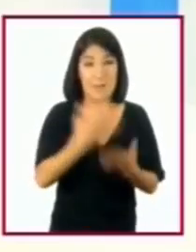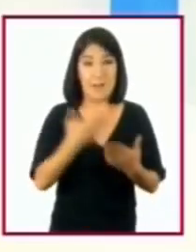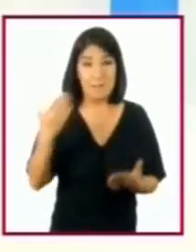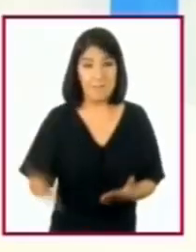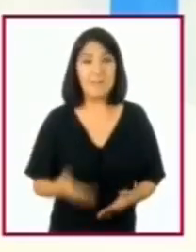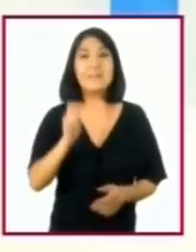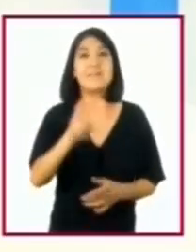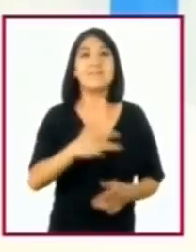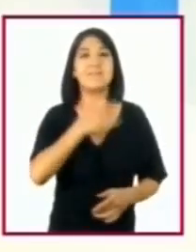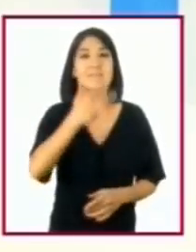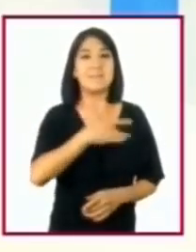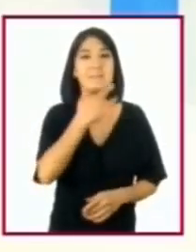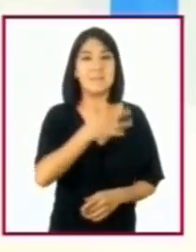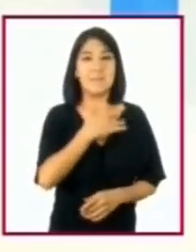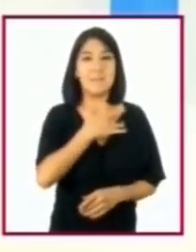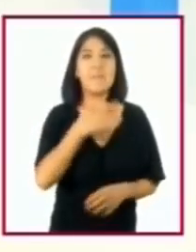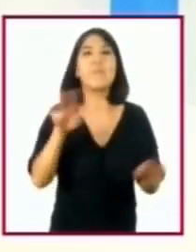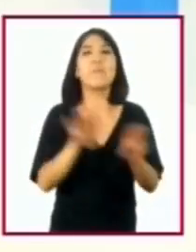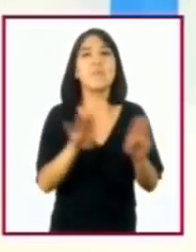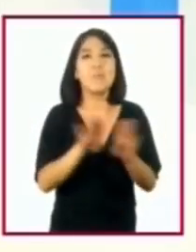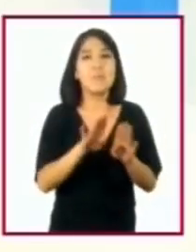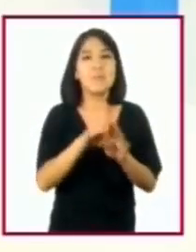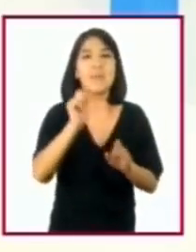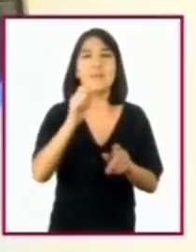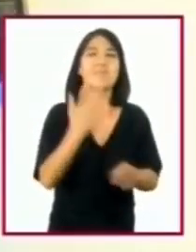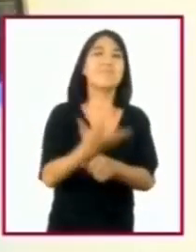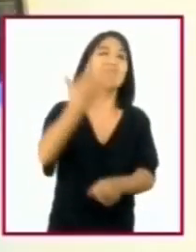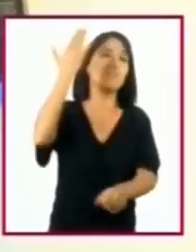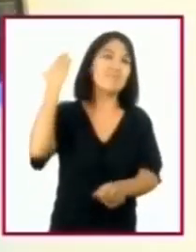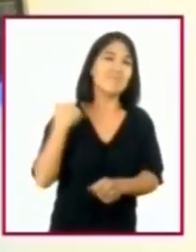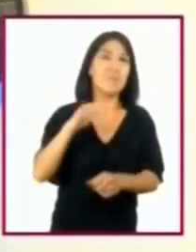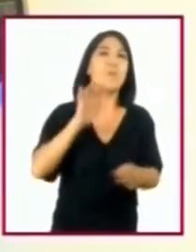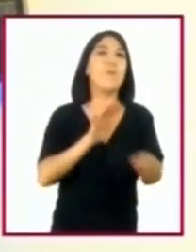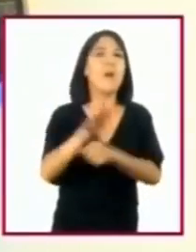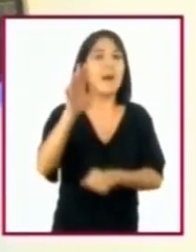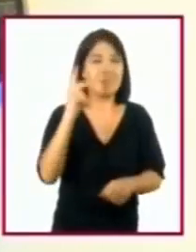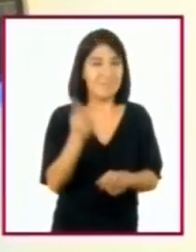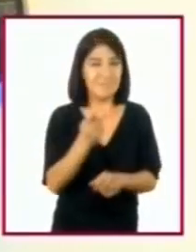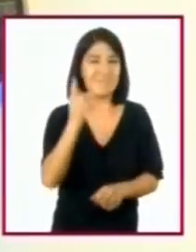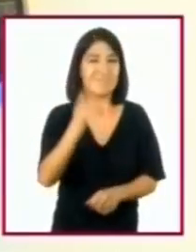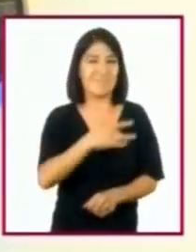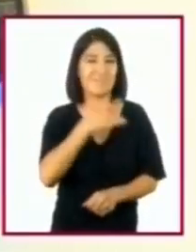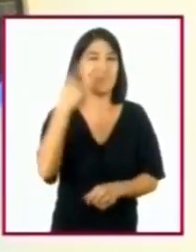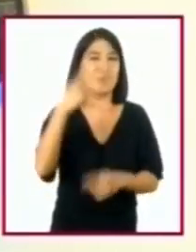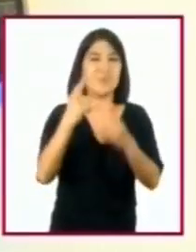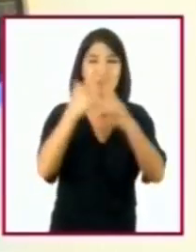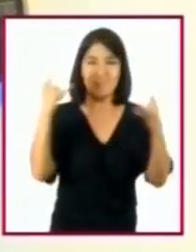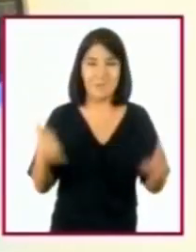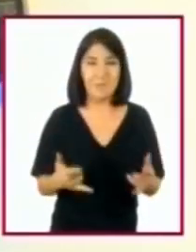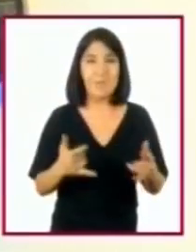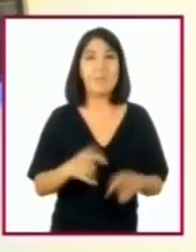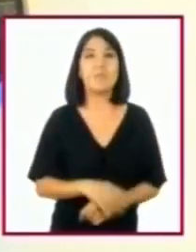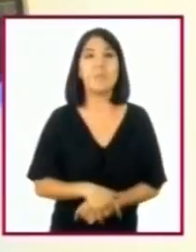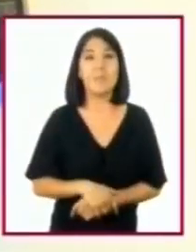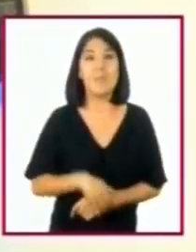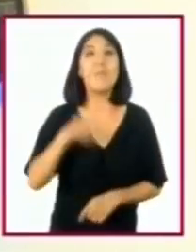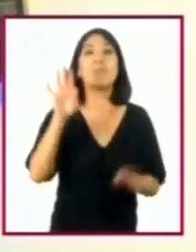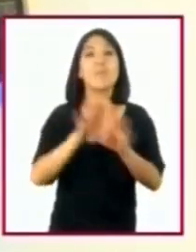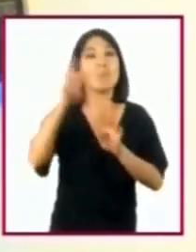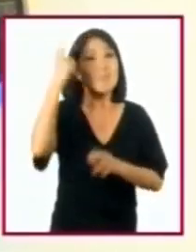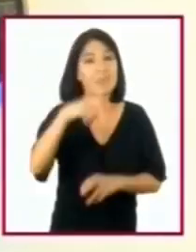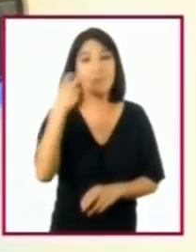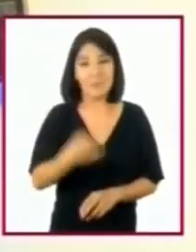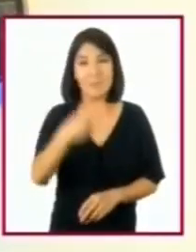es otra cosa sino las consecuencias de nuestro pasado. Y bueno, antes de iniciar en este viaje por nuestro México,